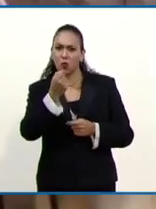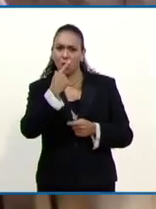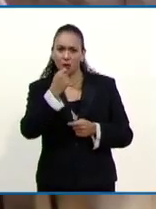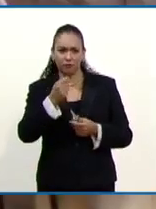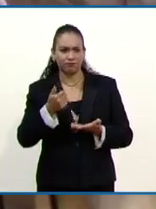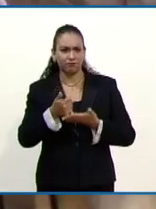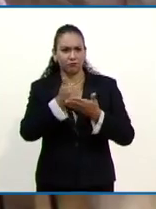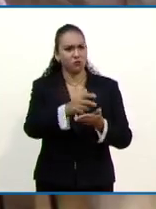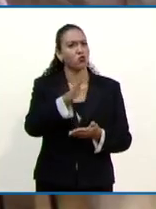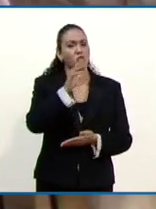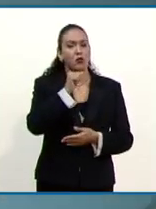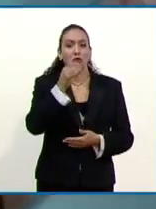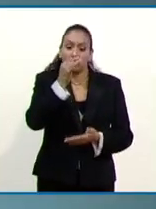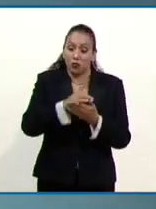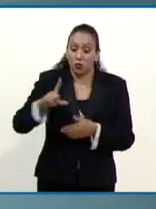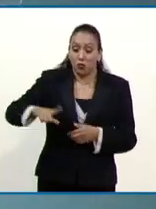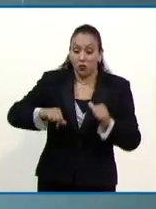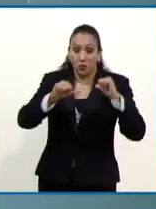exclusivamente por el sector público.